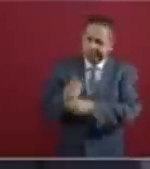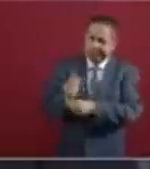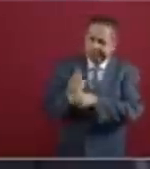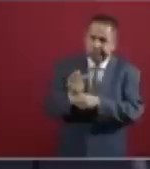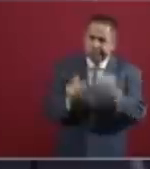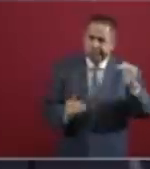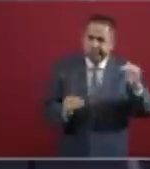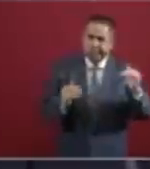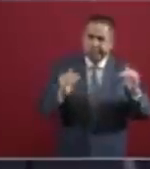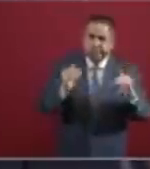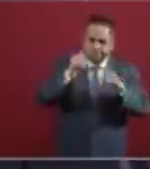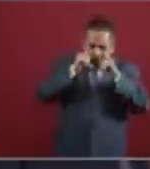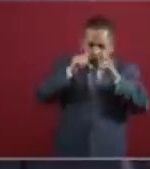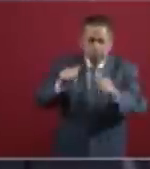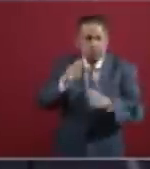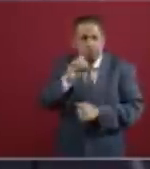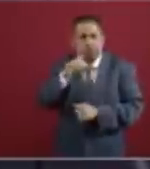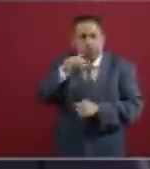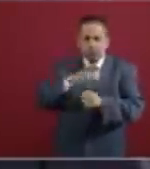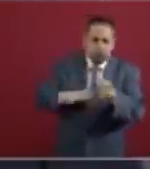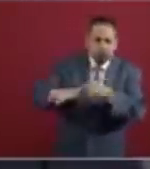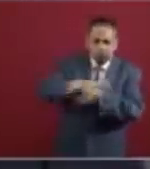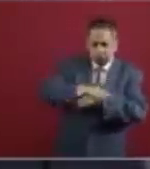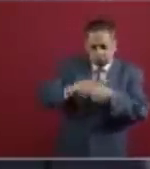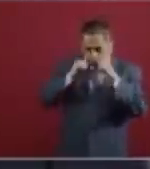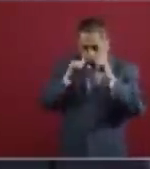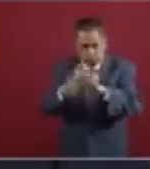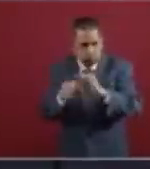vamos a atender las colonias populares.